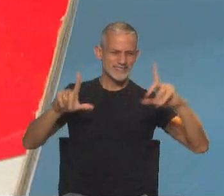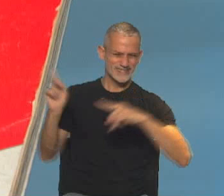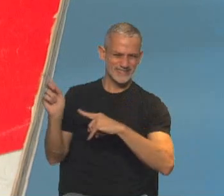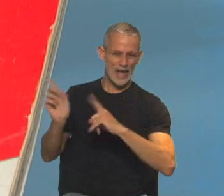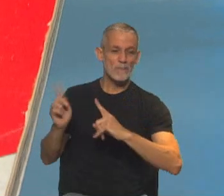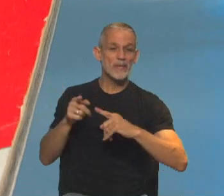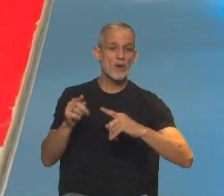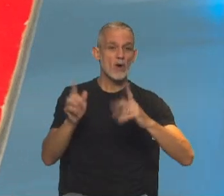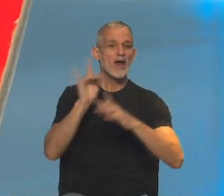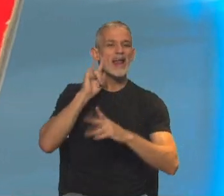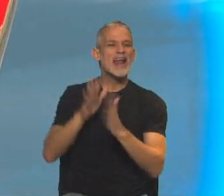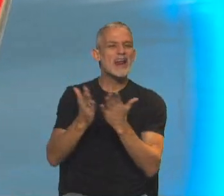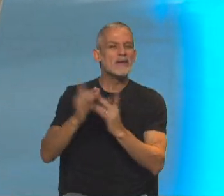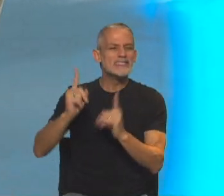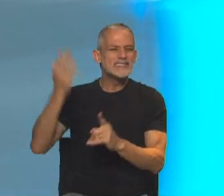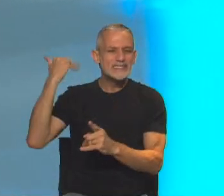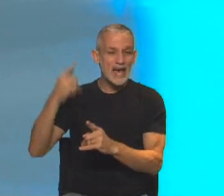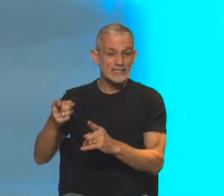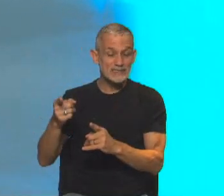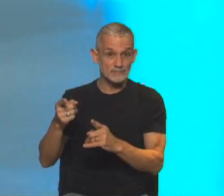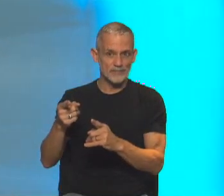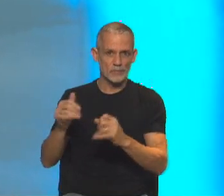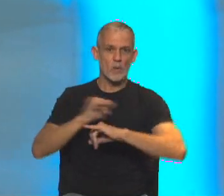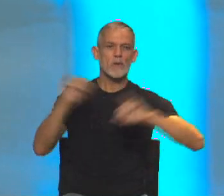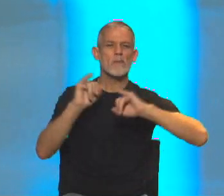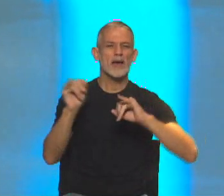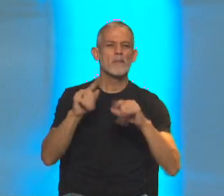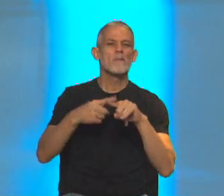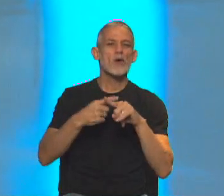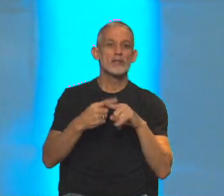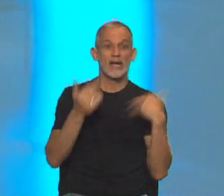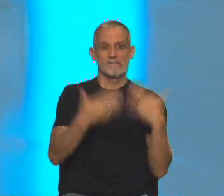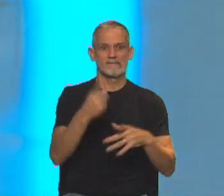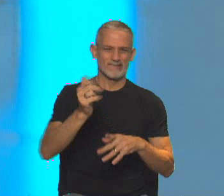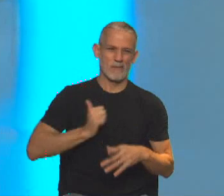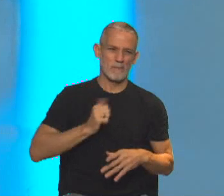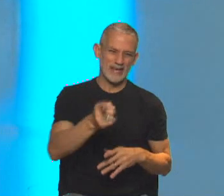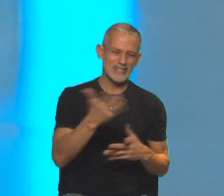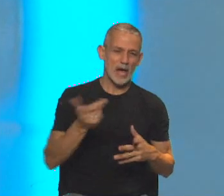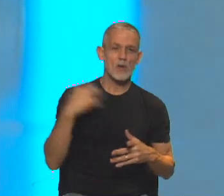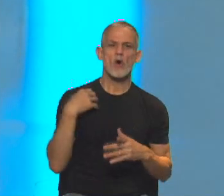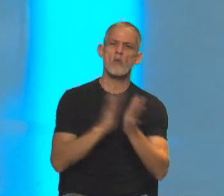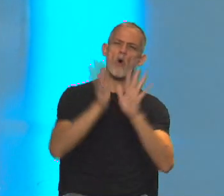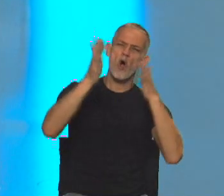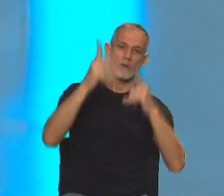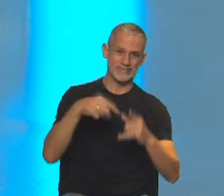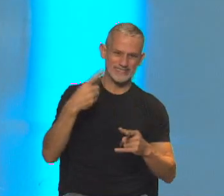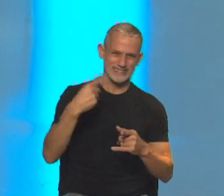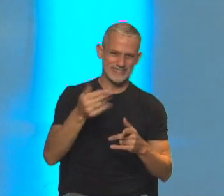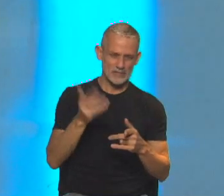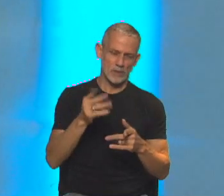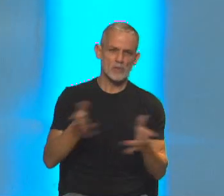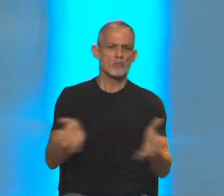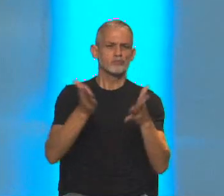las portadas de las revistas que en ese momento formaban parte de la propaganda política a favor de la dictadura y de los generales y militares que propiciaron la